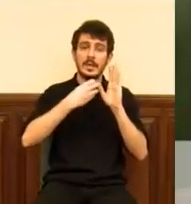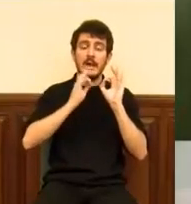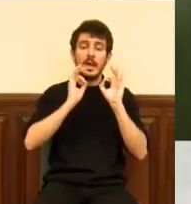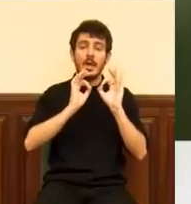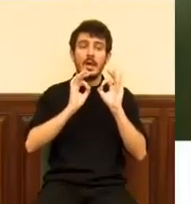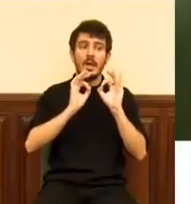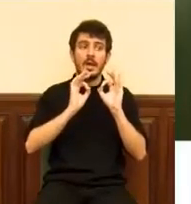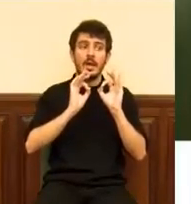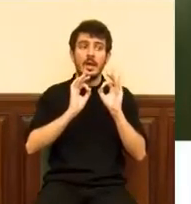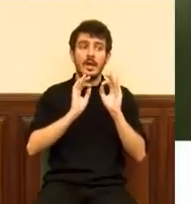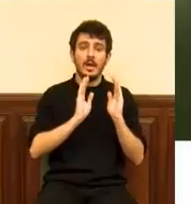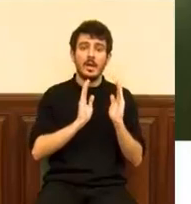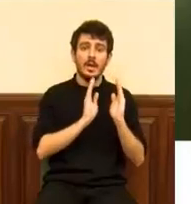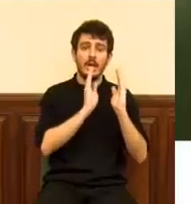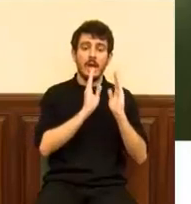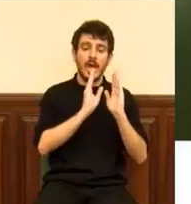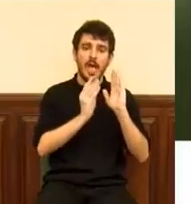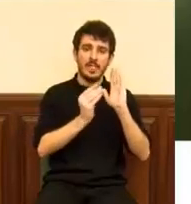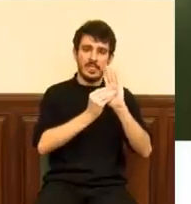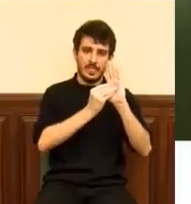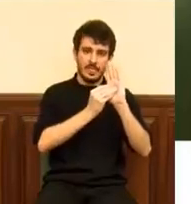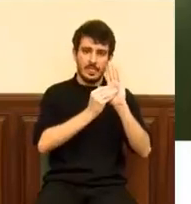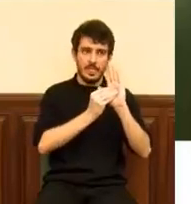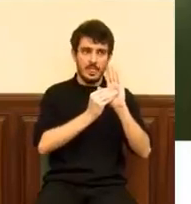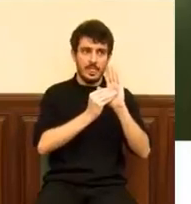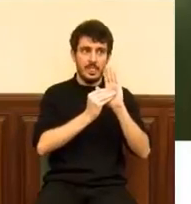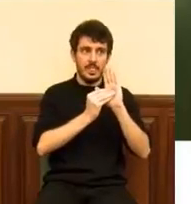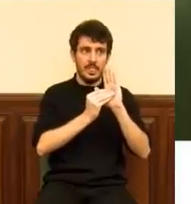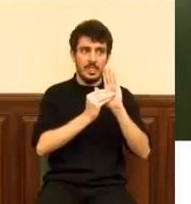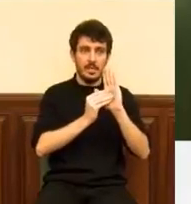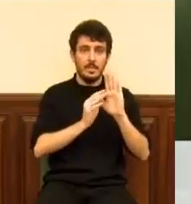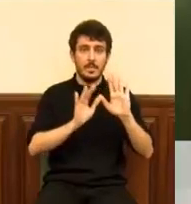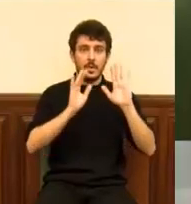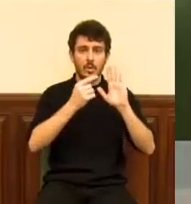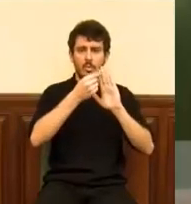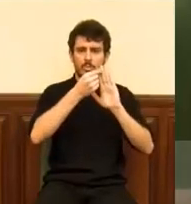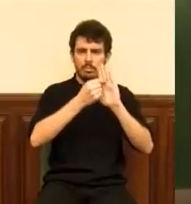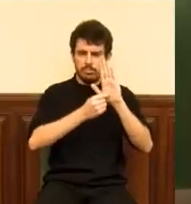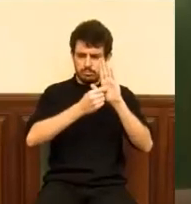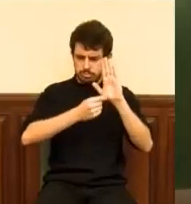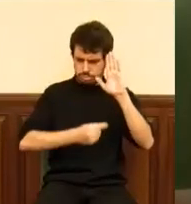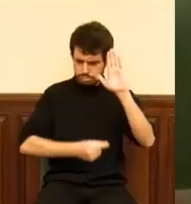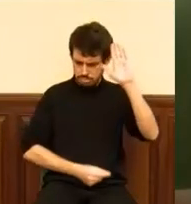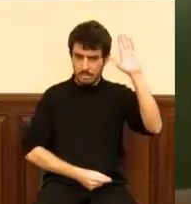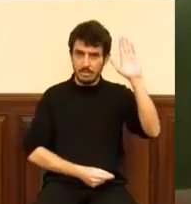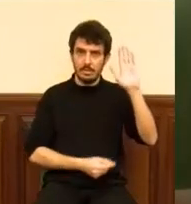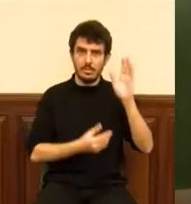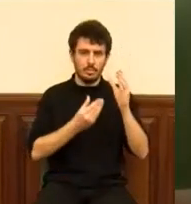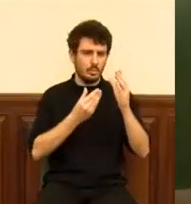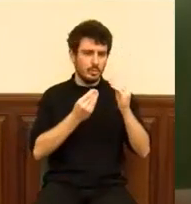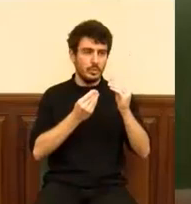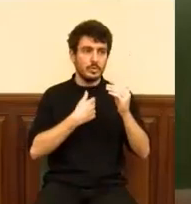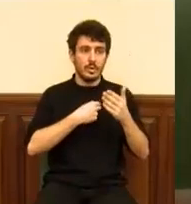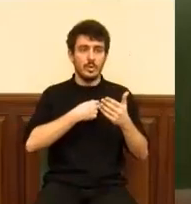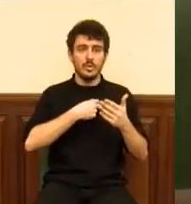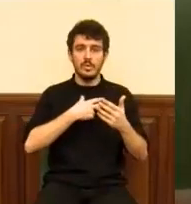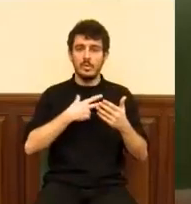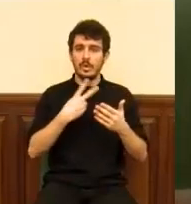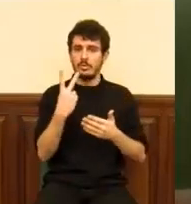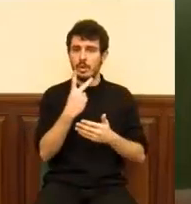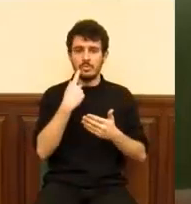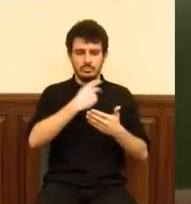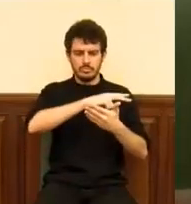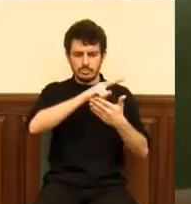una enmienda de adición, pero con muchísimos puntos. Las he leído las dos